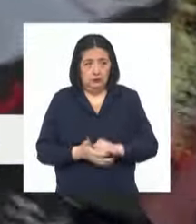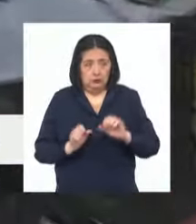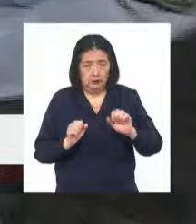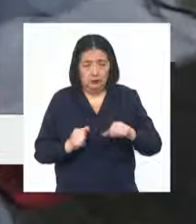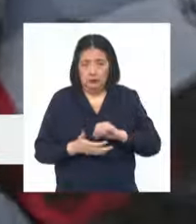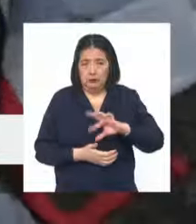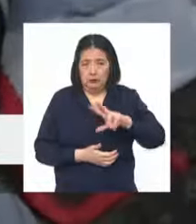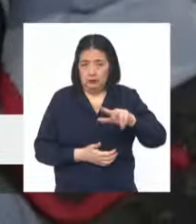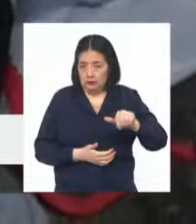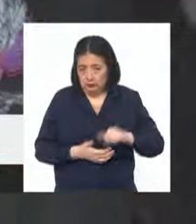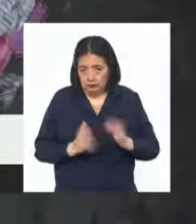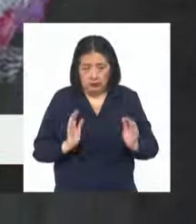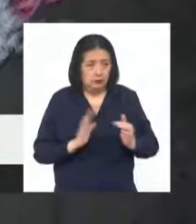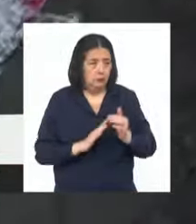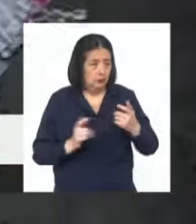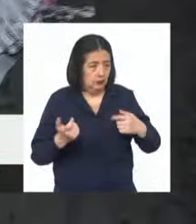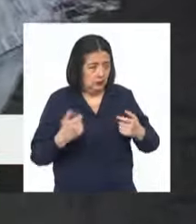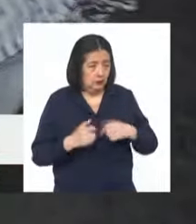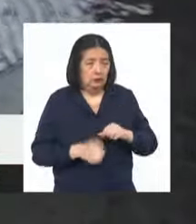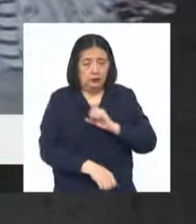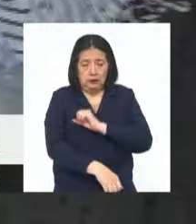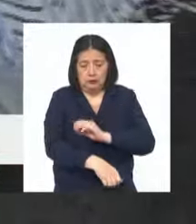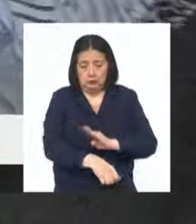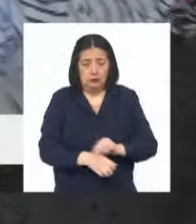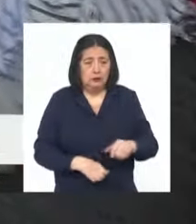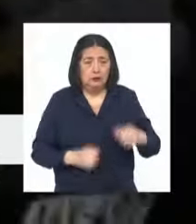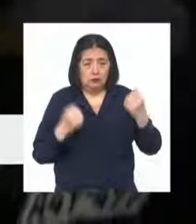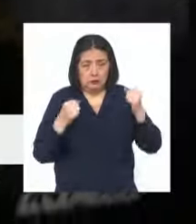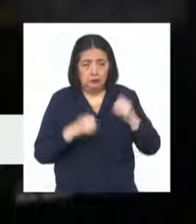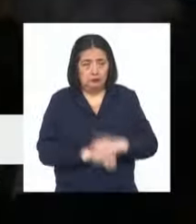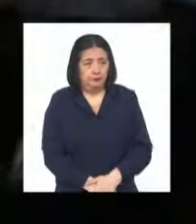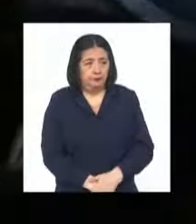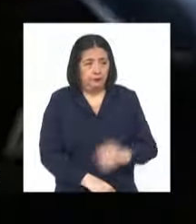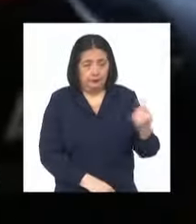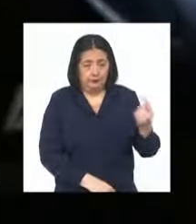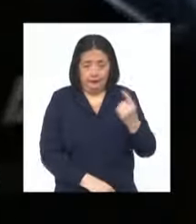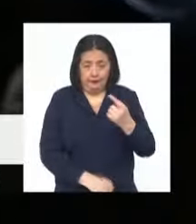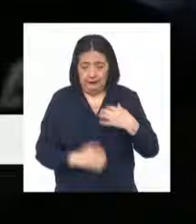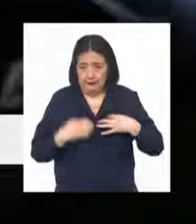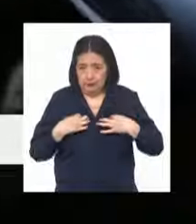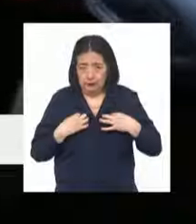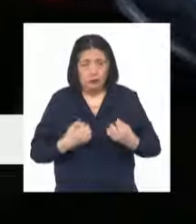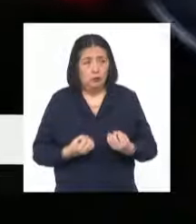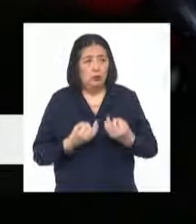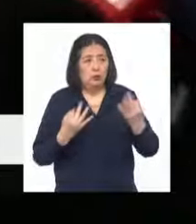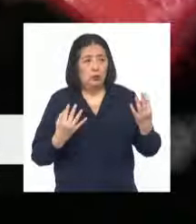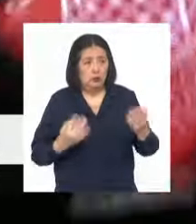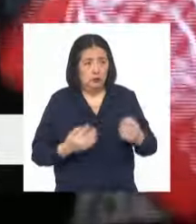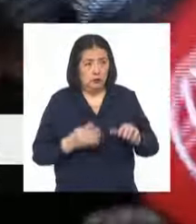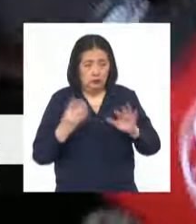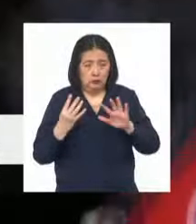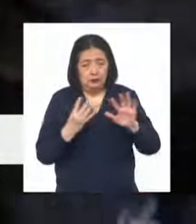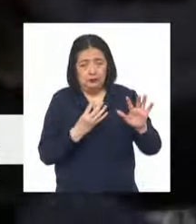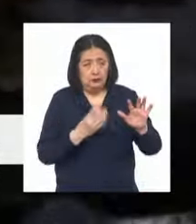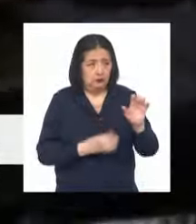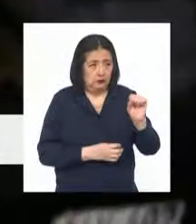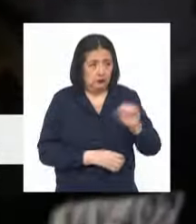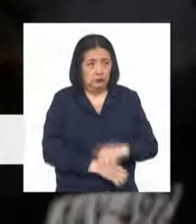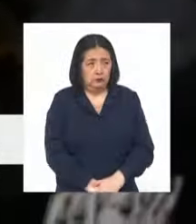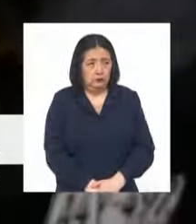habrían sido hurtadas de centros comerciales en San Borja y La Molina. Cada prenda tiene un valor, de, en este caso, de 99